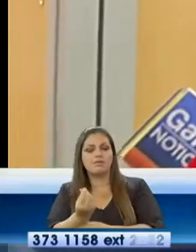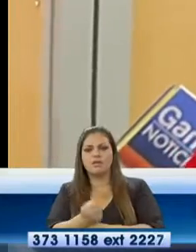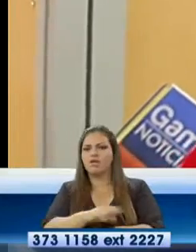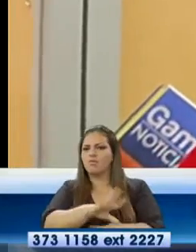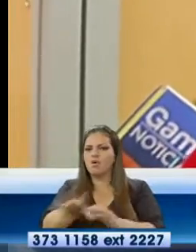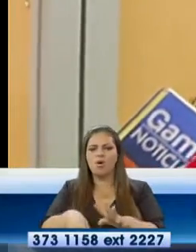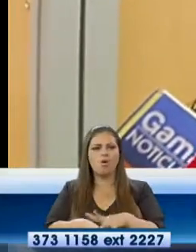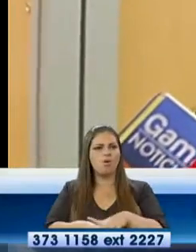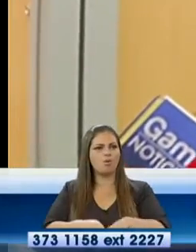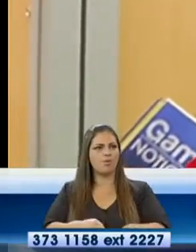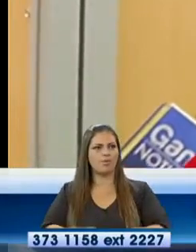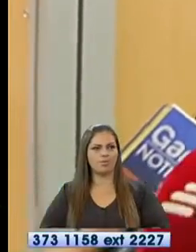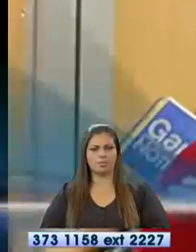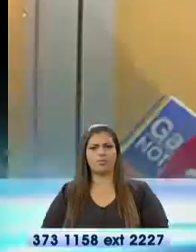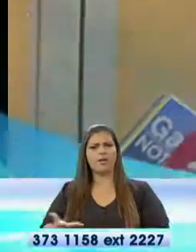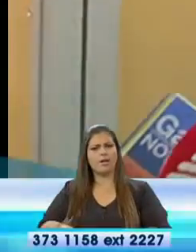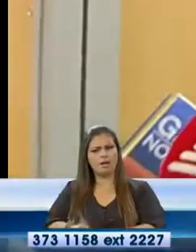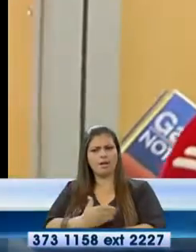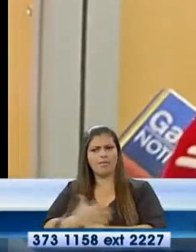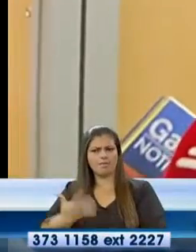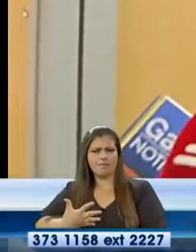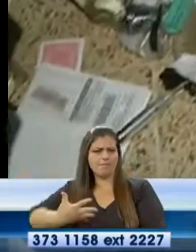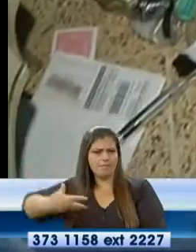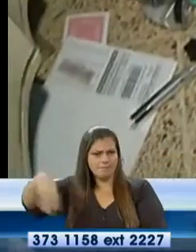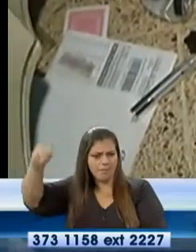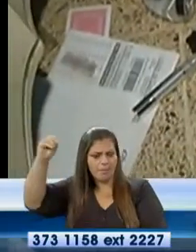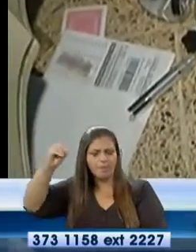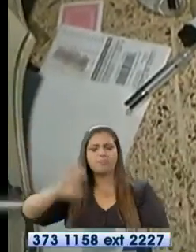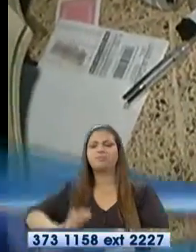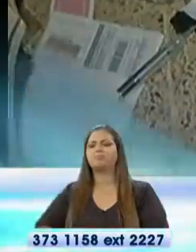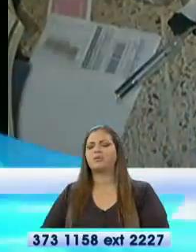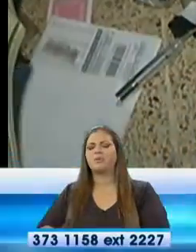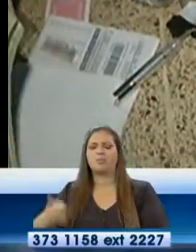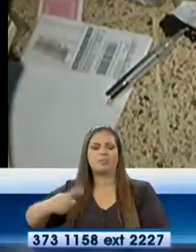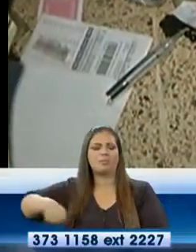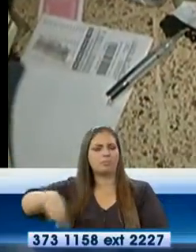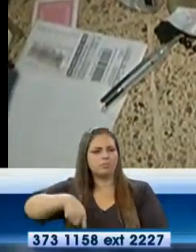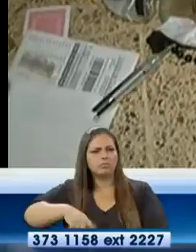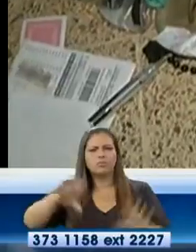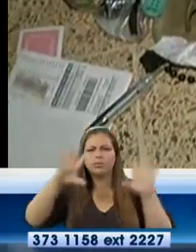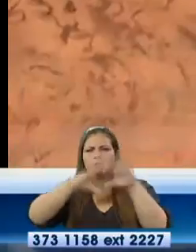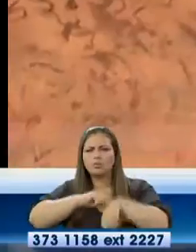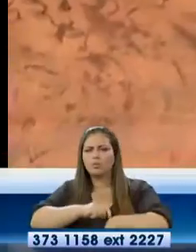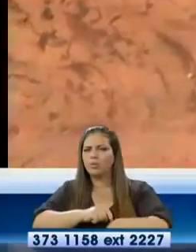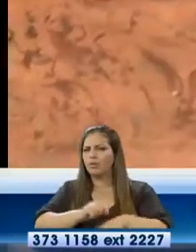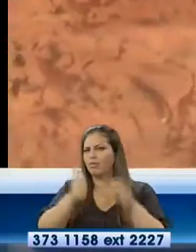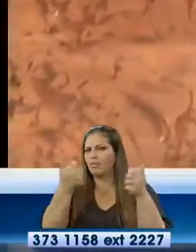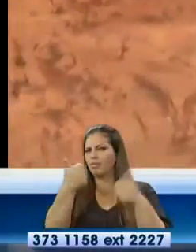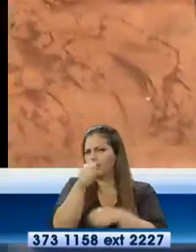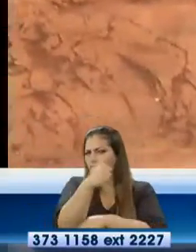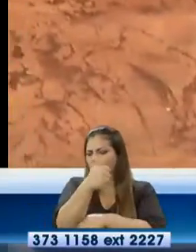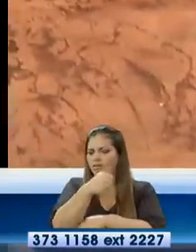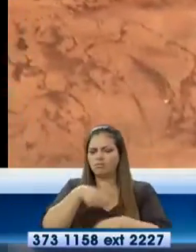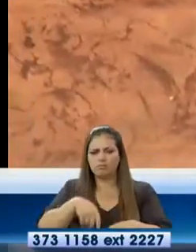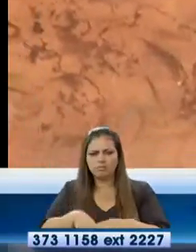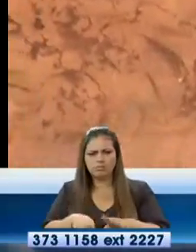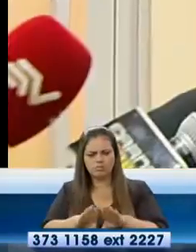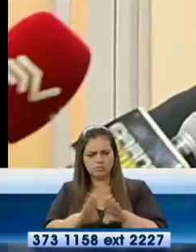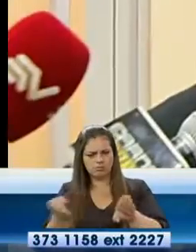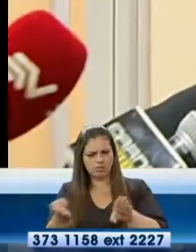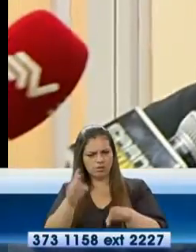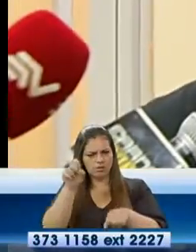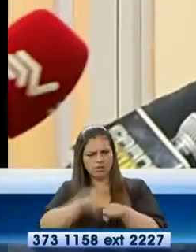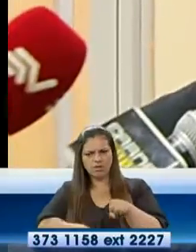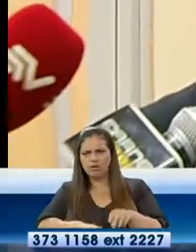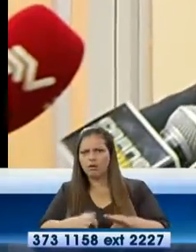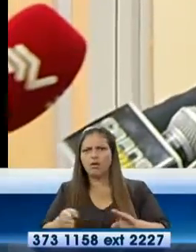llegar. Llegué como a las 10 en punto de la noche y vi que la puerta estaba abierta. No vi televisor, no vi equipo, no vi nada. Se nos